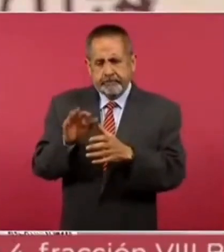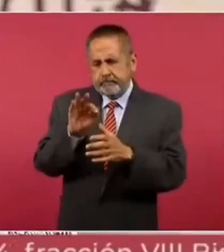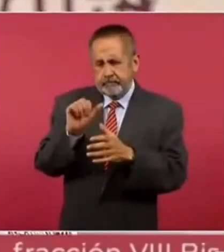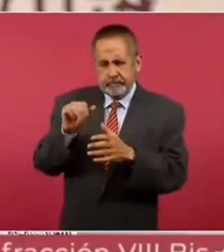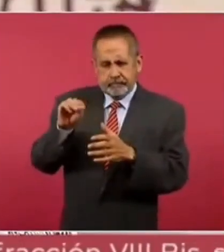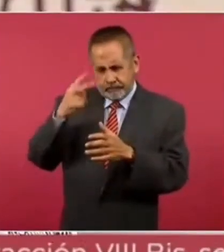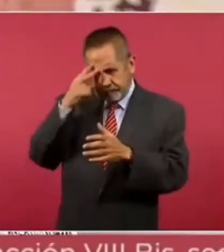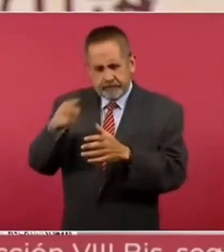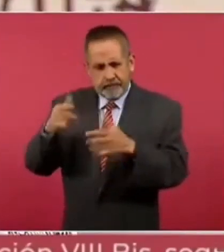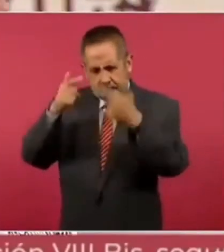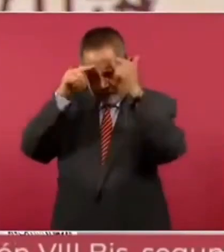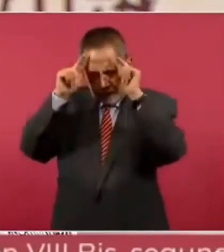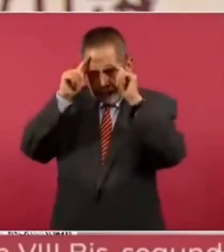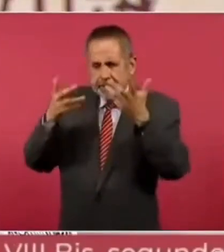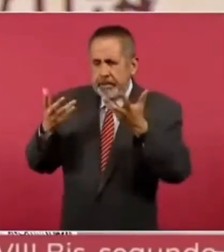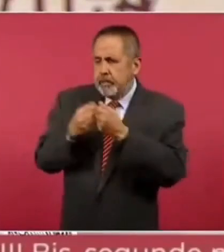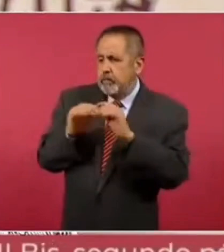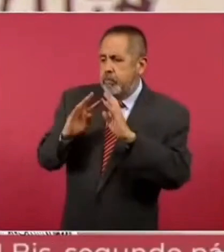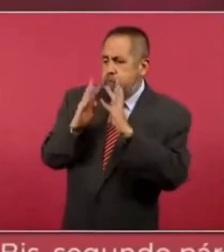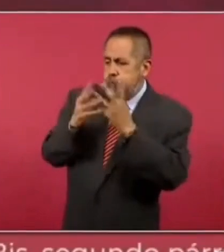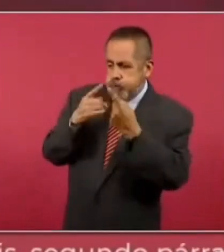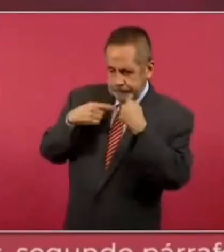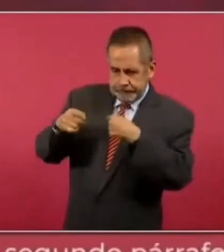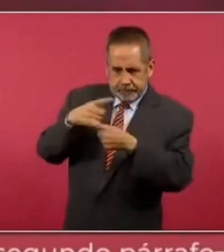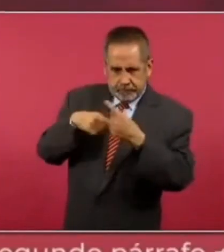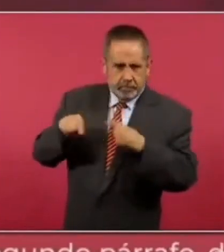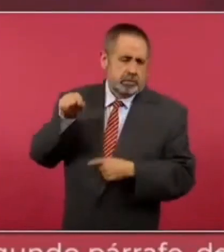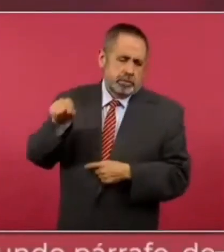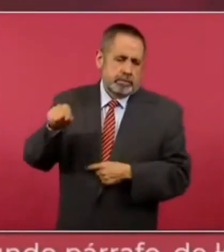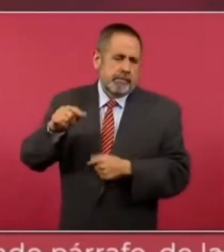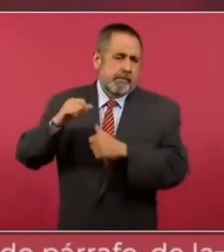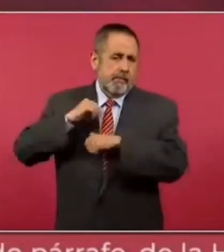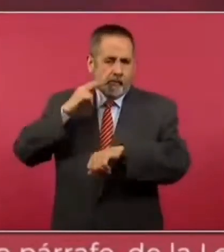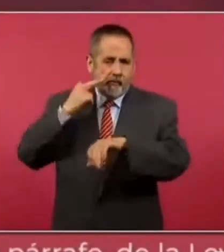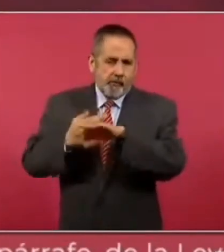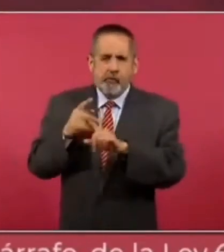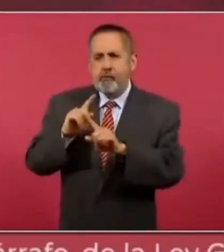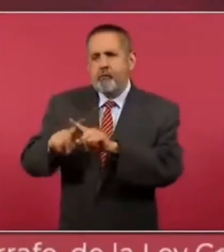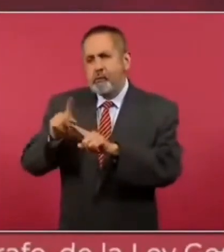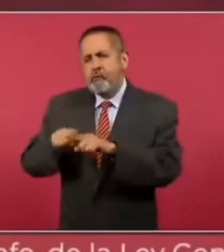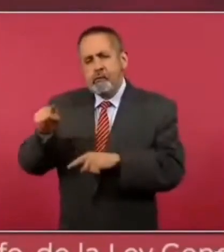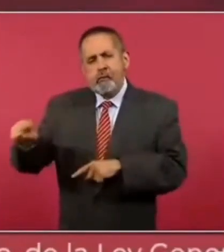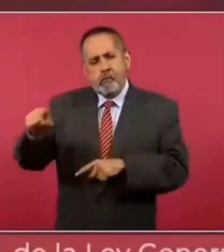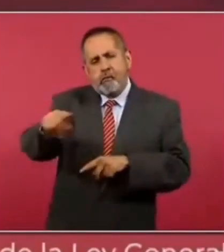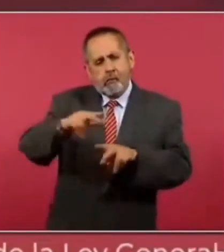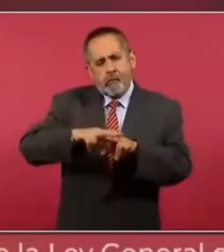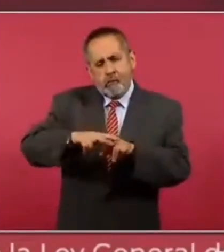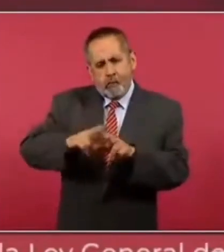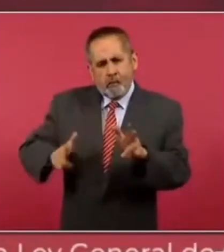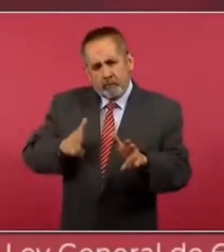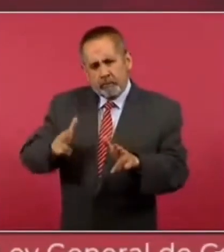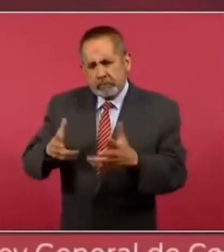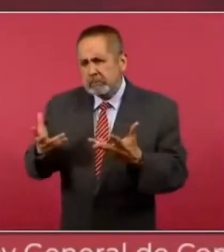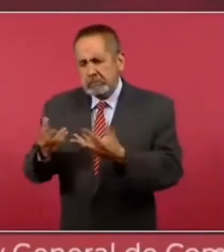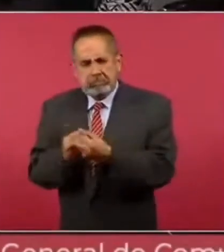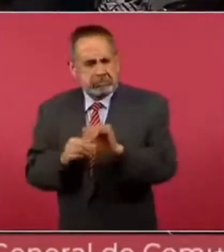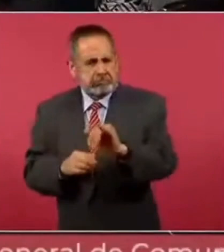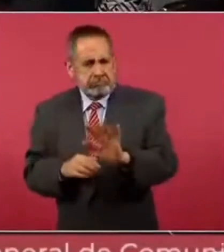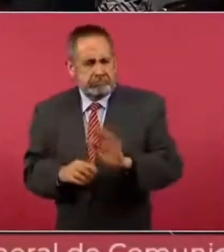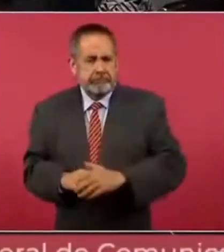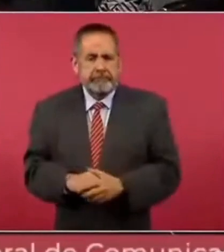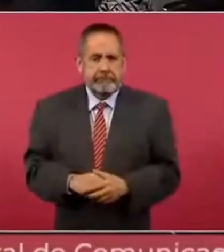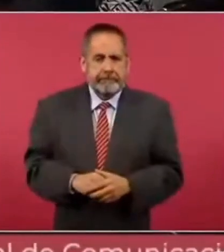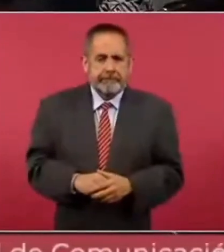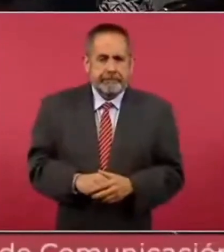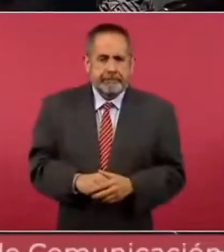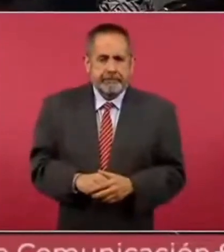México, Marina de México, quienes tienen a su cargo diversos aspectos de la construcción del Tren Maya. Y entonces